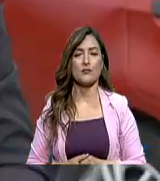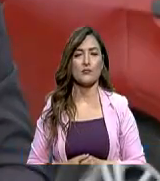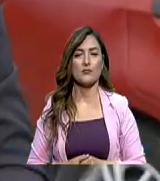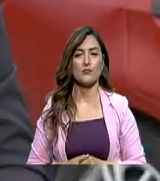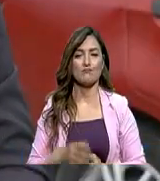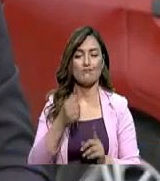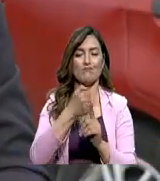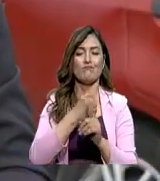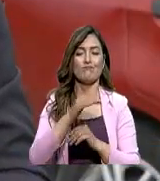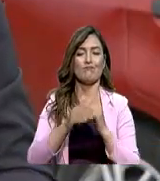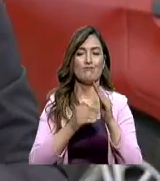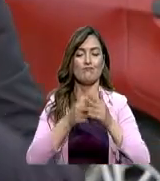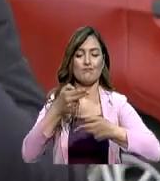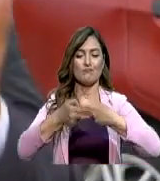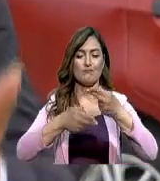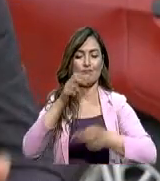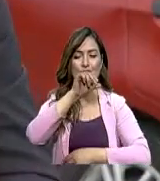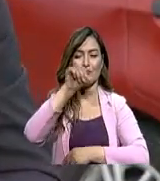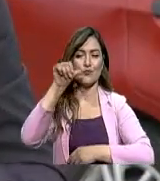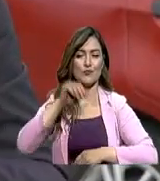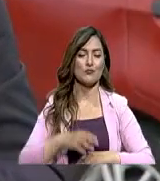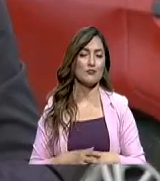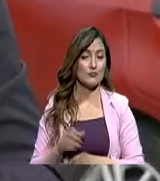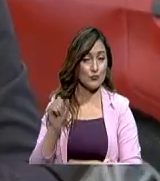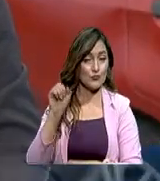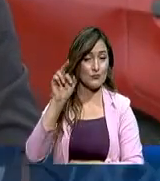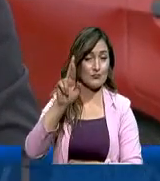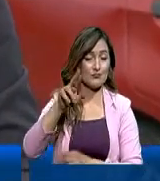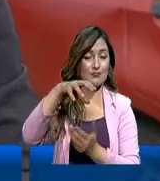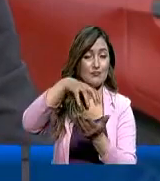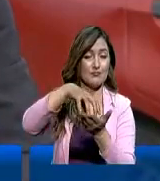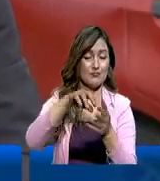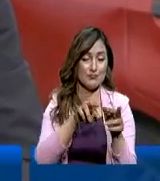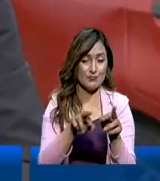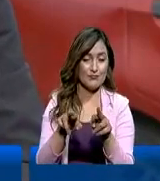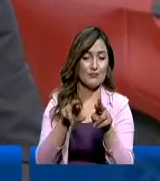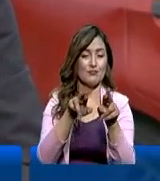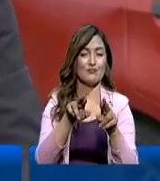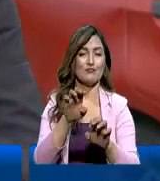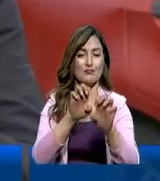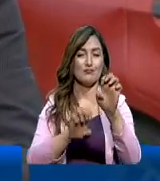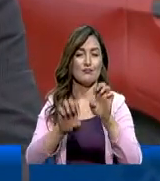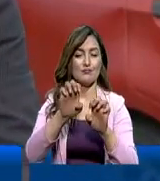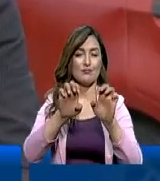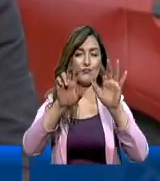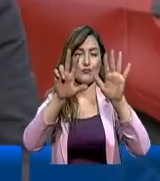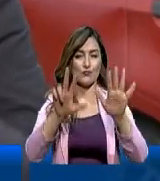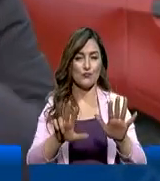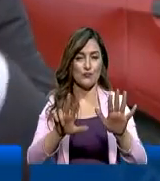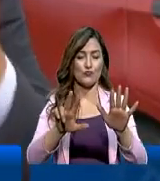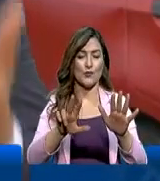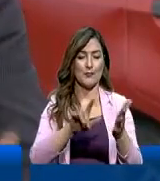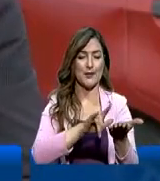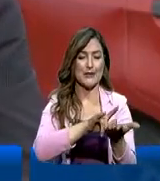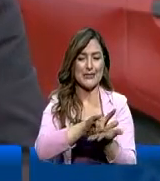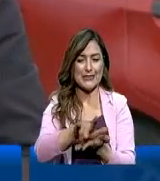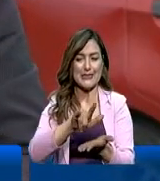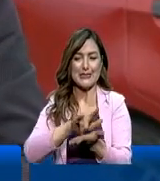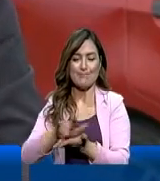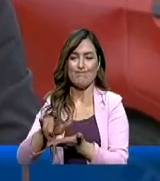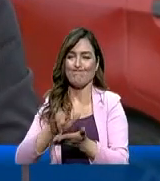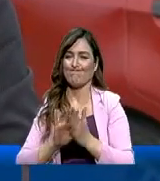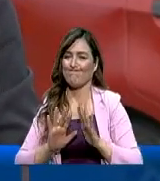En la lucha contra el narcotráfico, solamente en el sur de la provincia de Los Ríos se han identificado 8 pistas que podrían